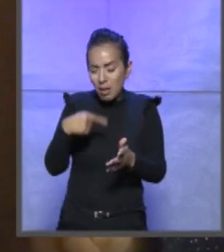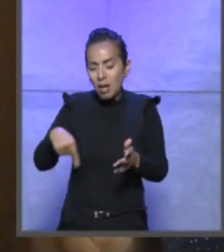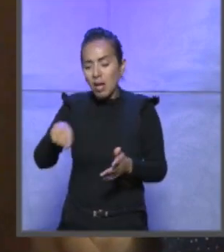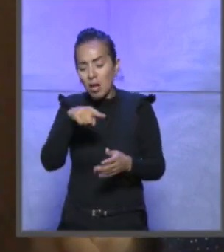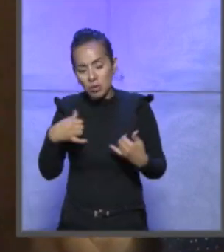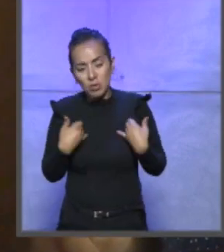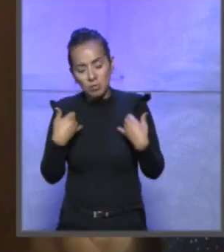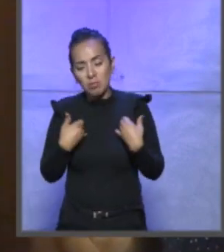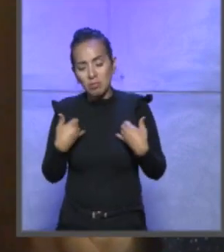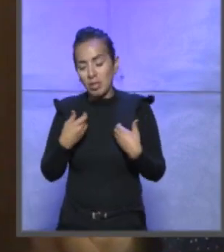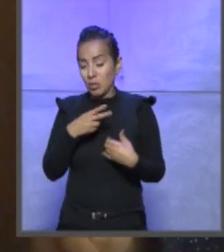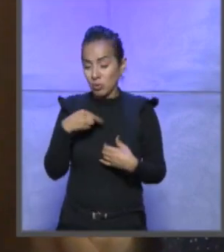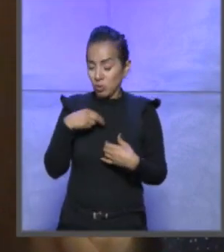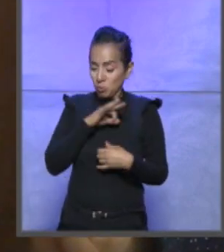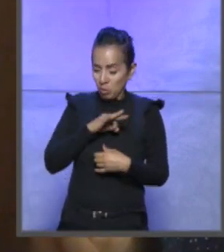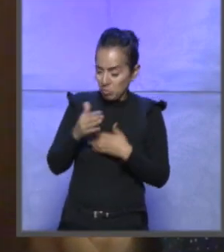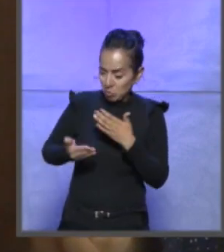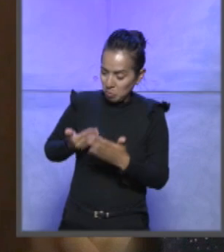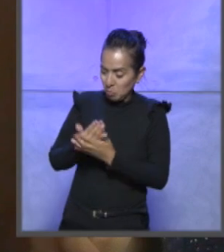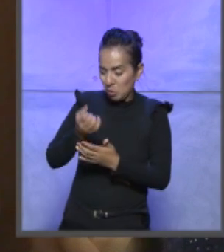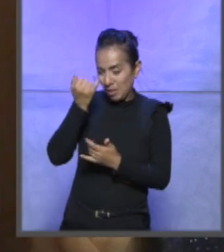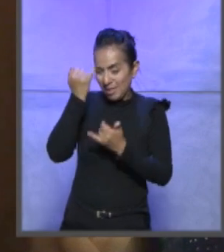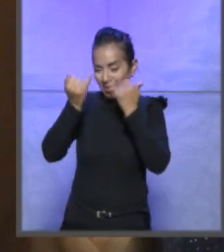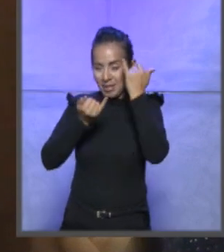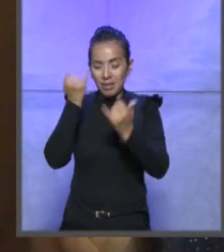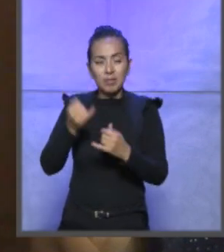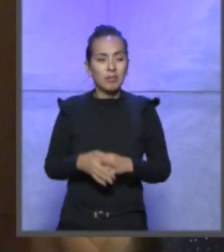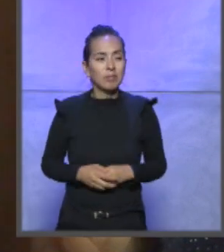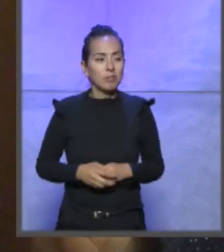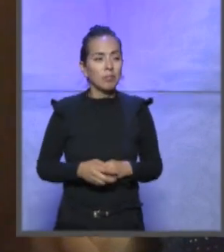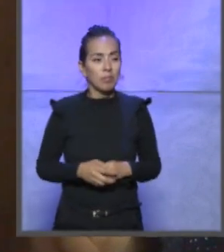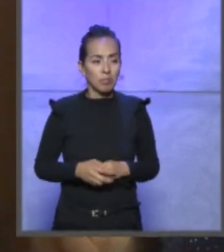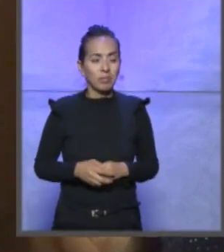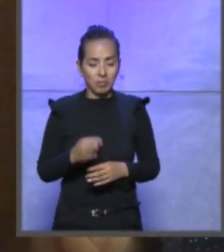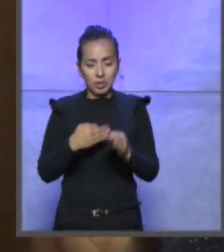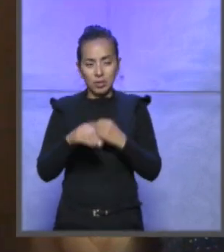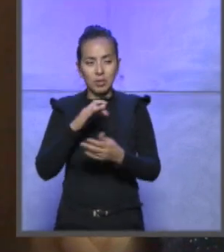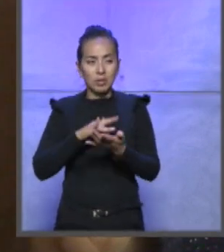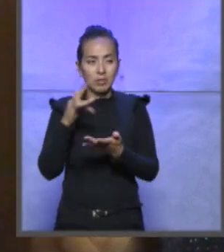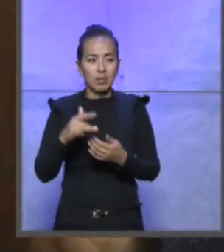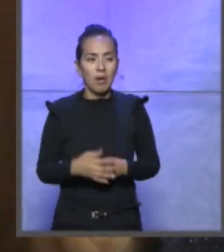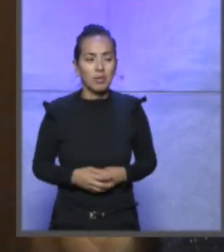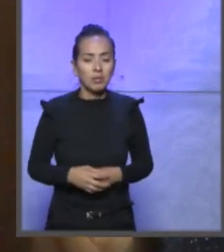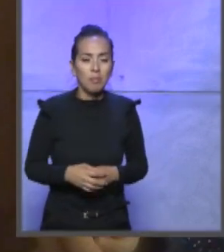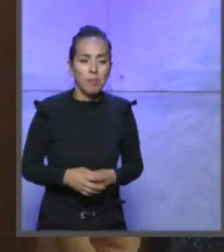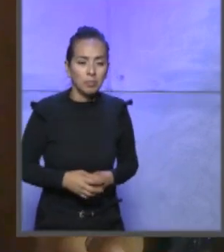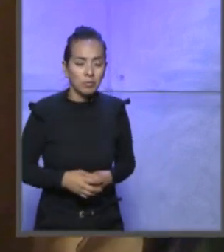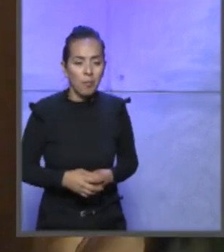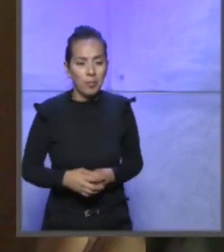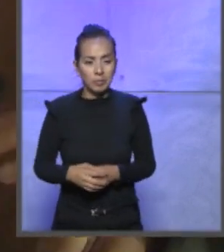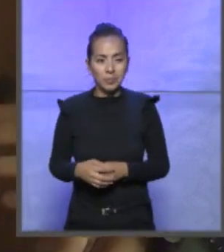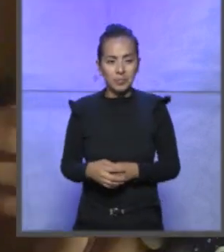e ir más allá de nuestras propias ideas que generamos, no sé, en nuestro propio cuarto. Es cuando. Gracias. Muchas gracias,